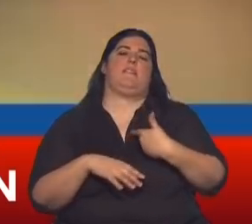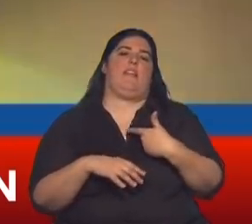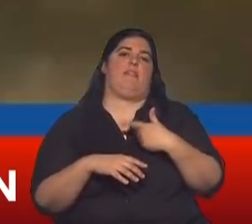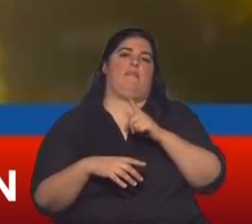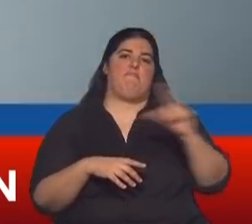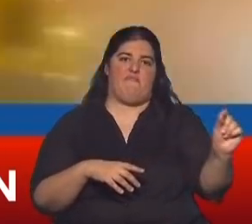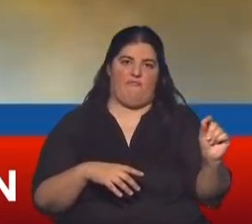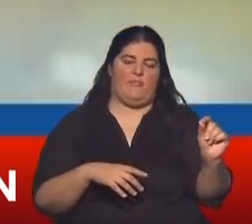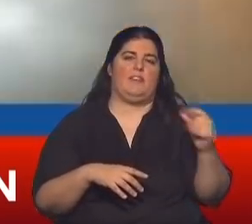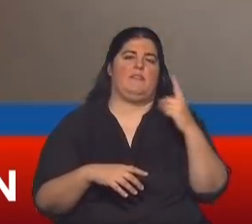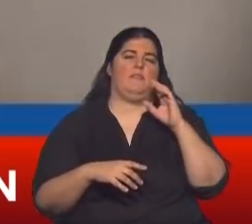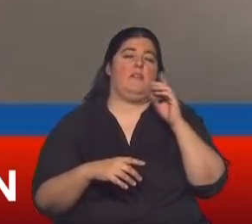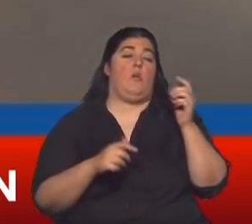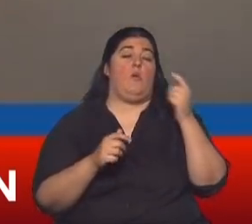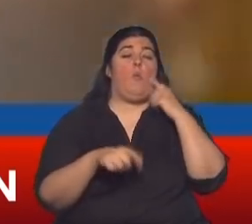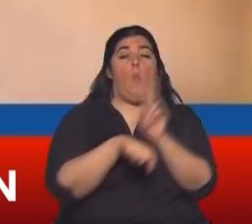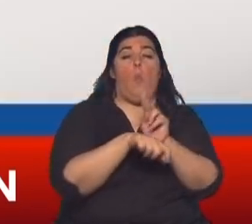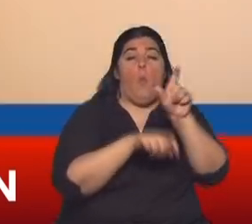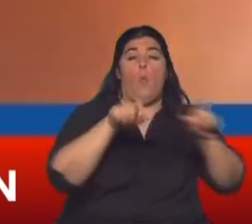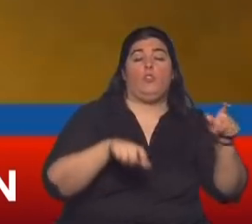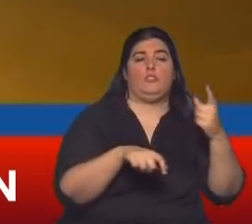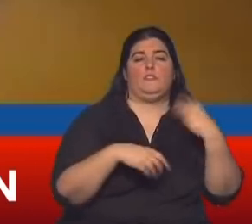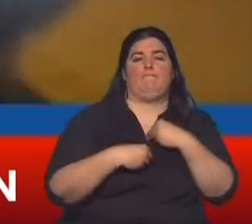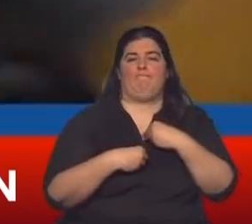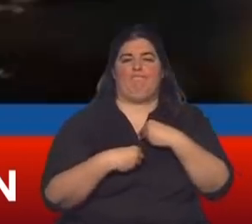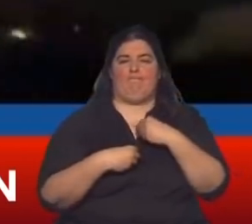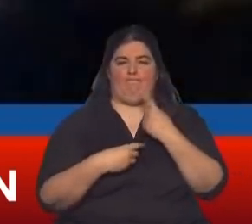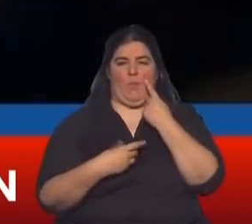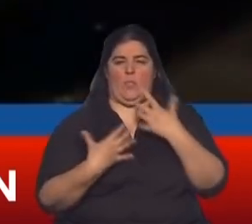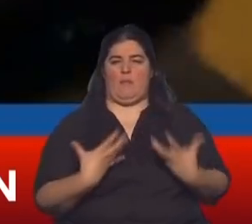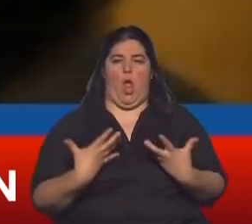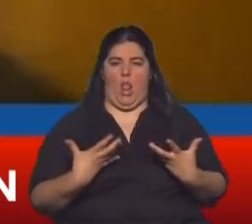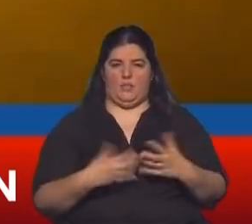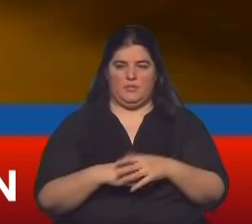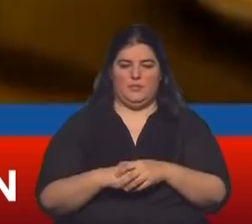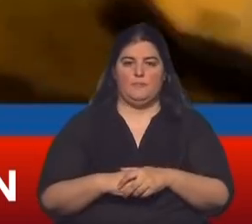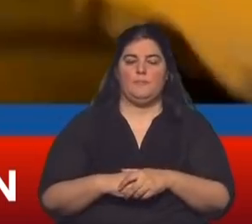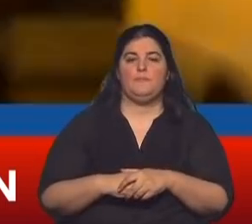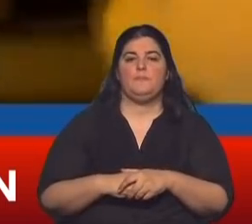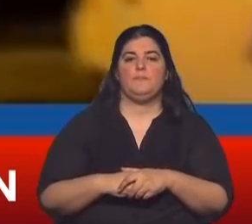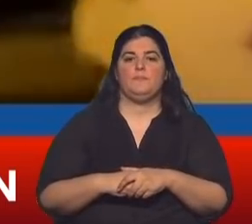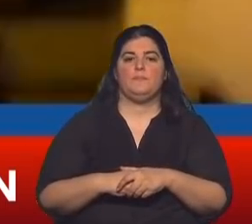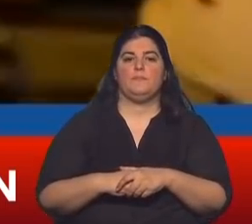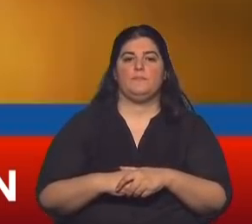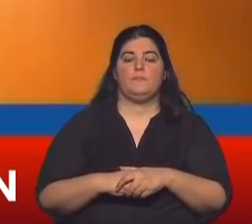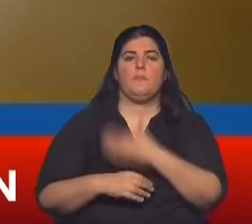patente. No me ponga la mano encima. No, ahora la placa. No me ponga.